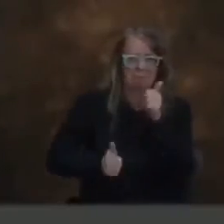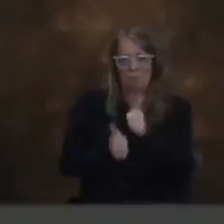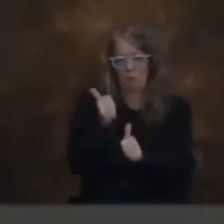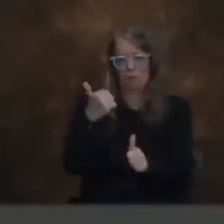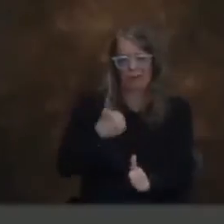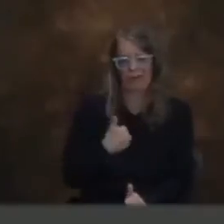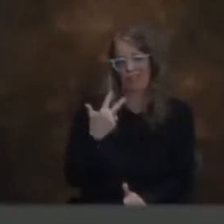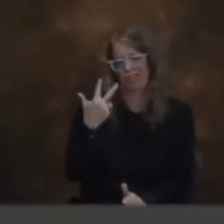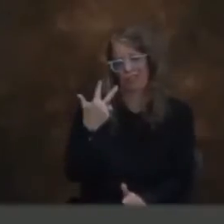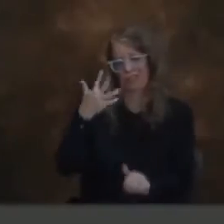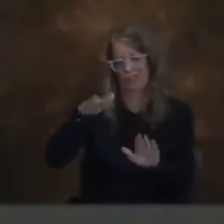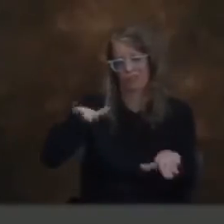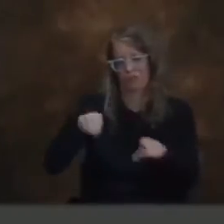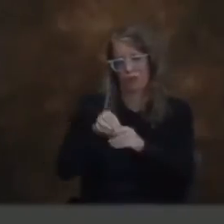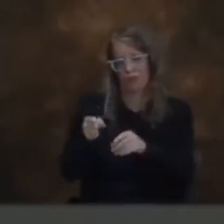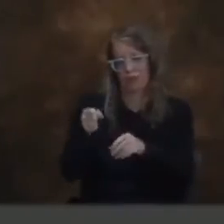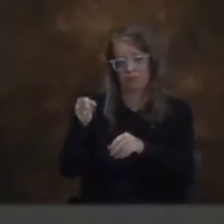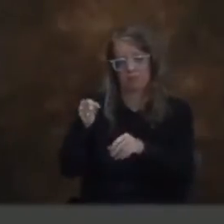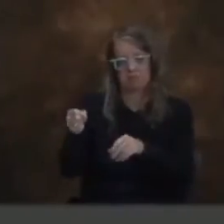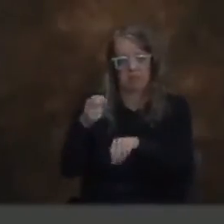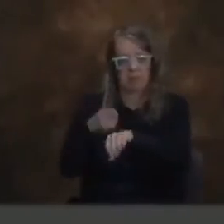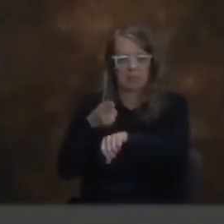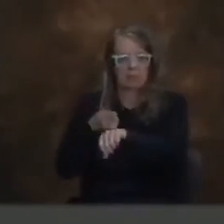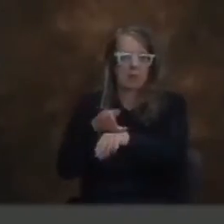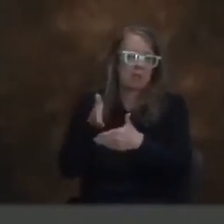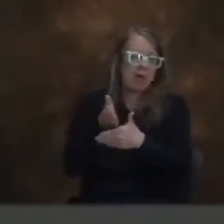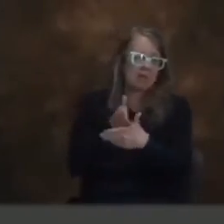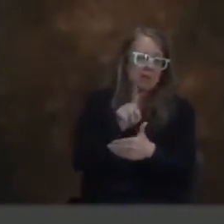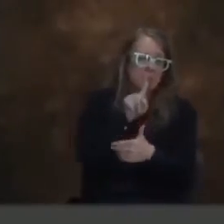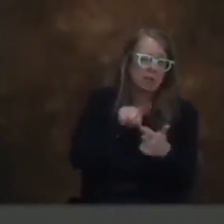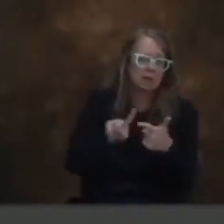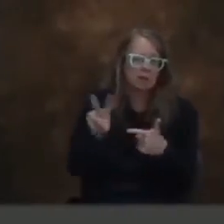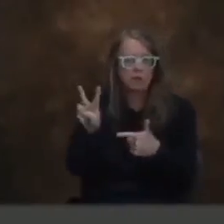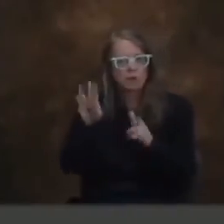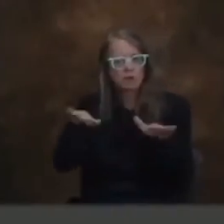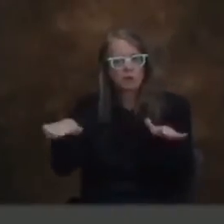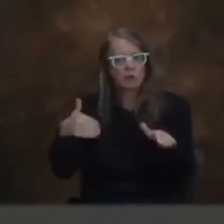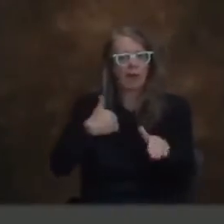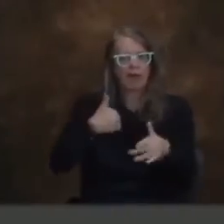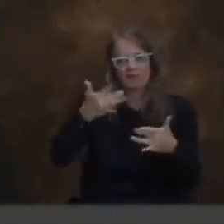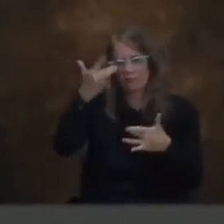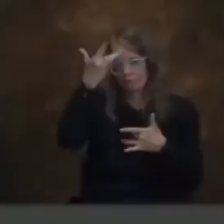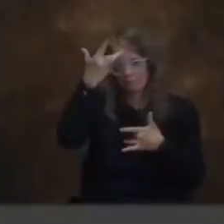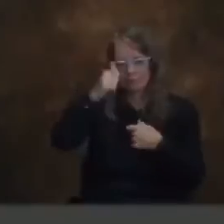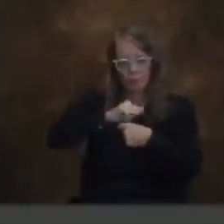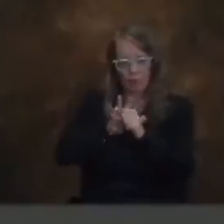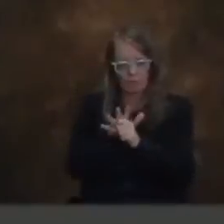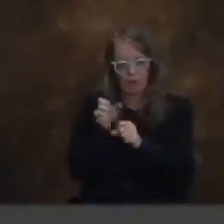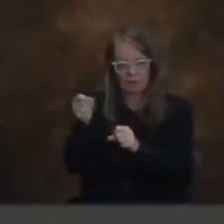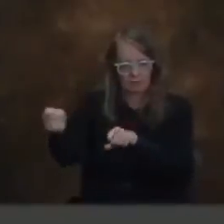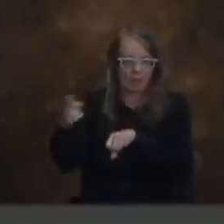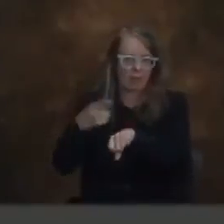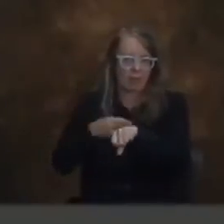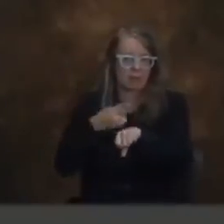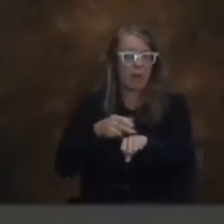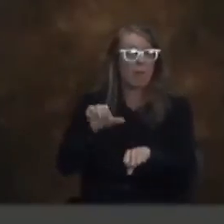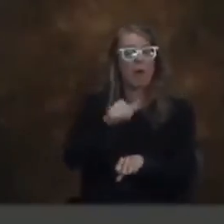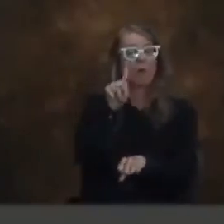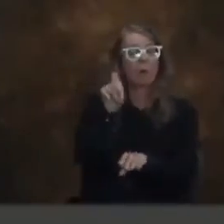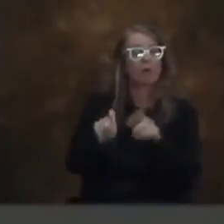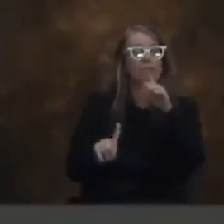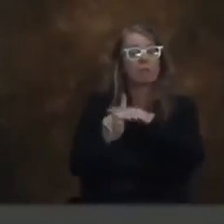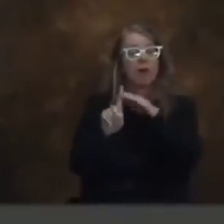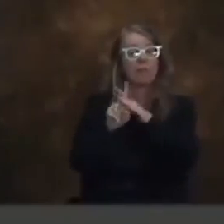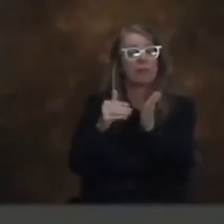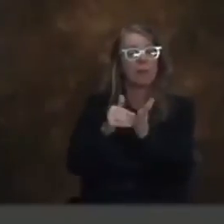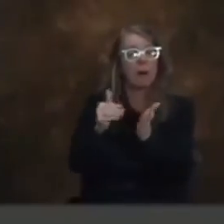niños por día que están hospitalizados con cobain la otra pregunta que hemos recibido mucho es si hemos visto